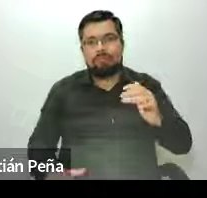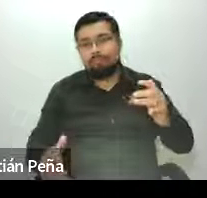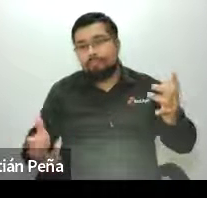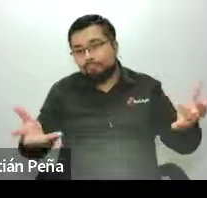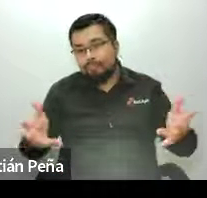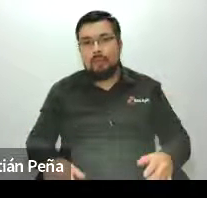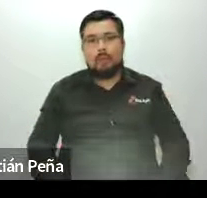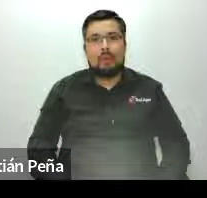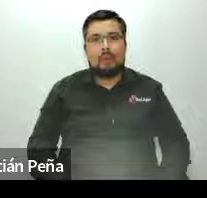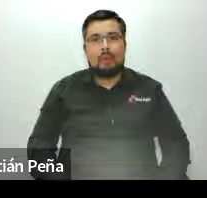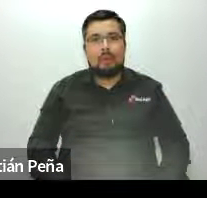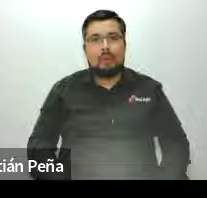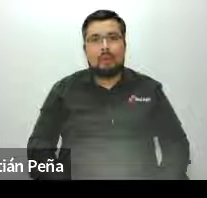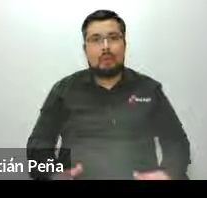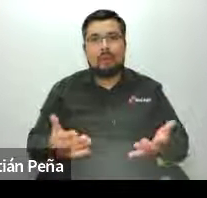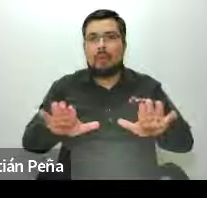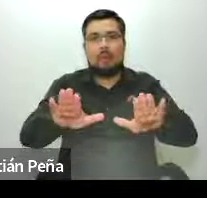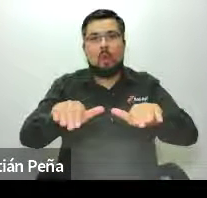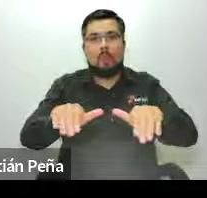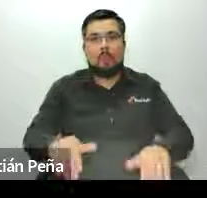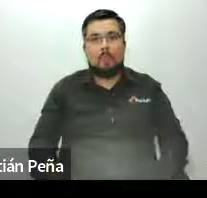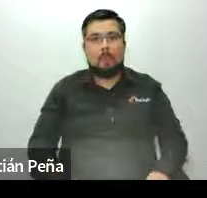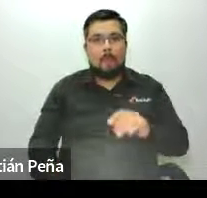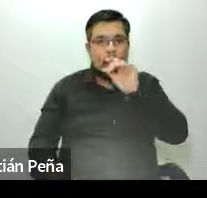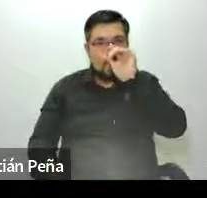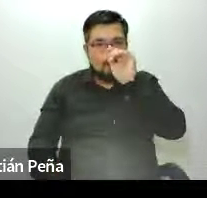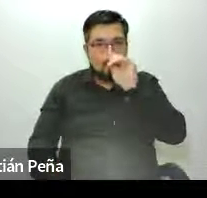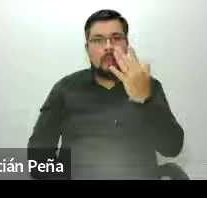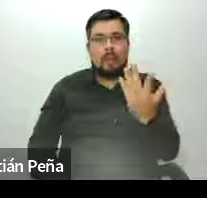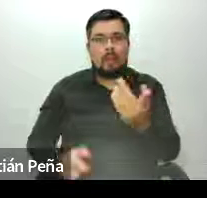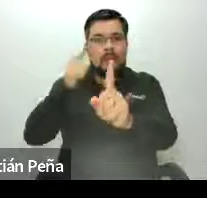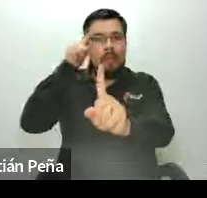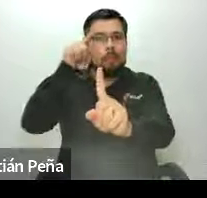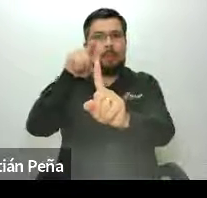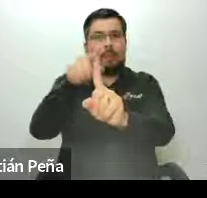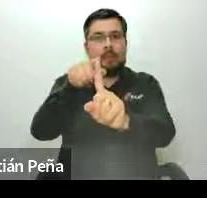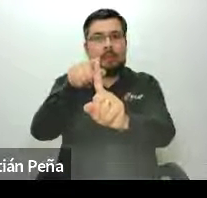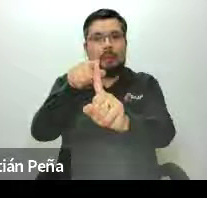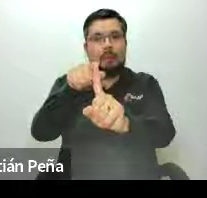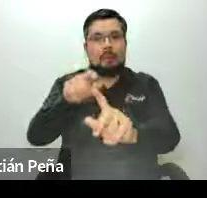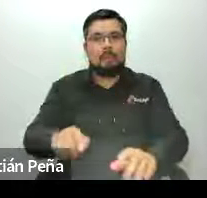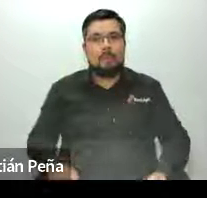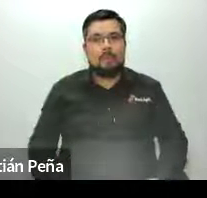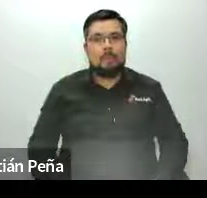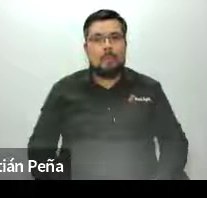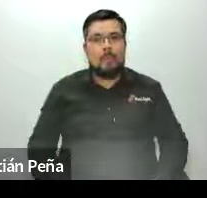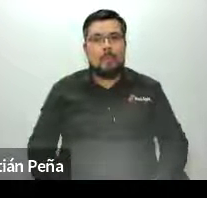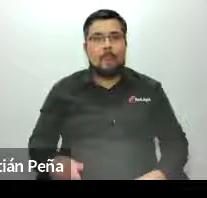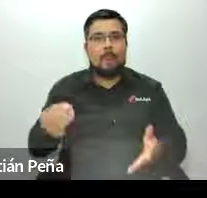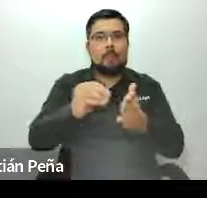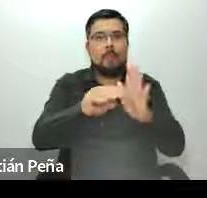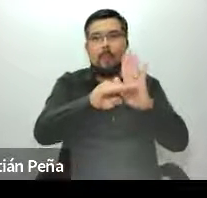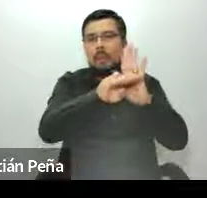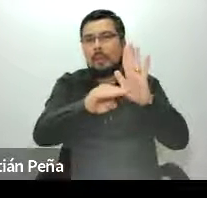bueno, un poco lo mismo. Yo creo que esta perspectiva más transversal, o sea,